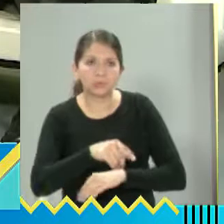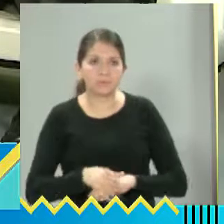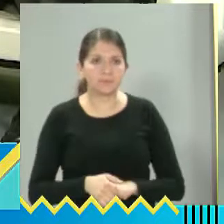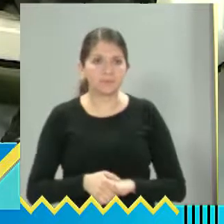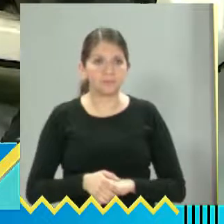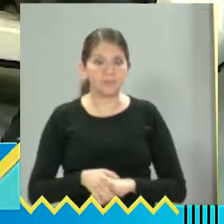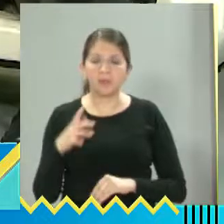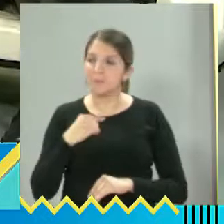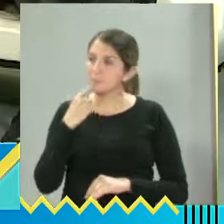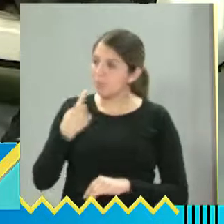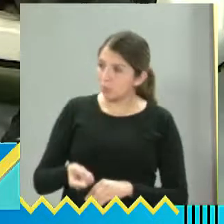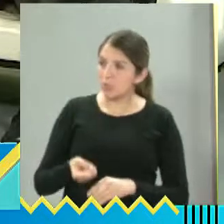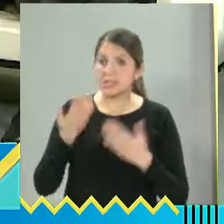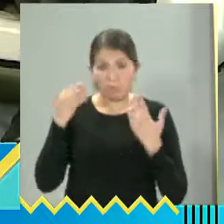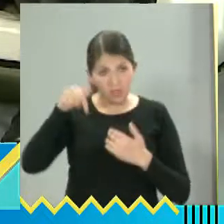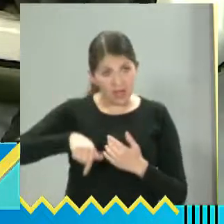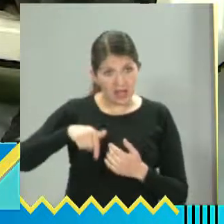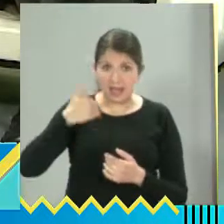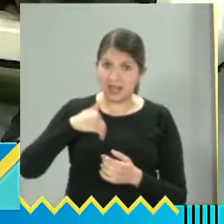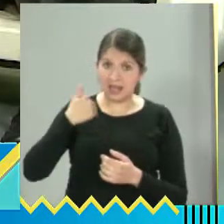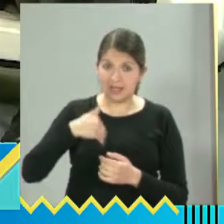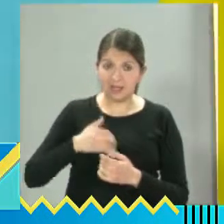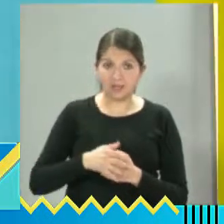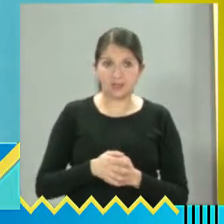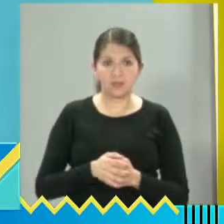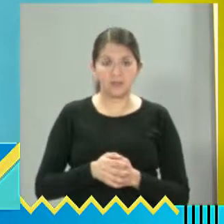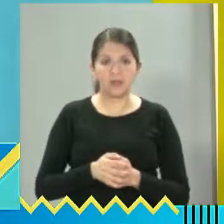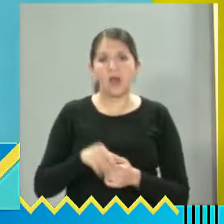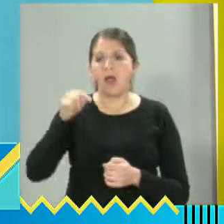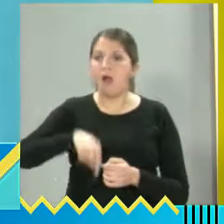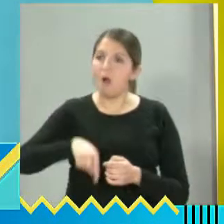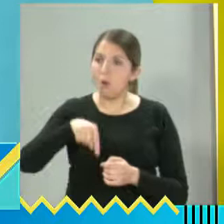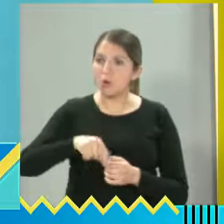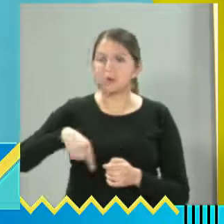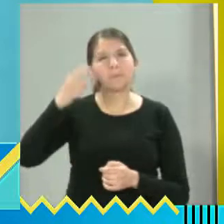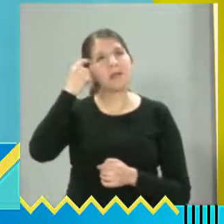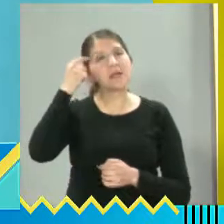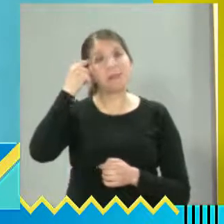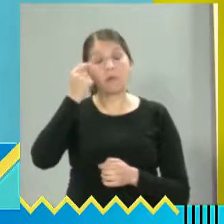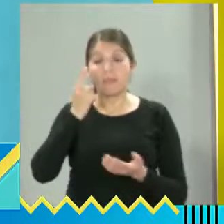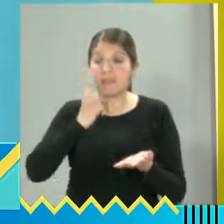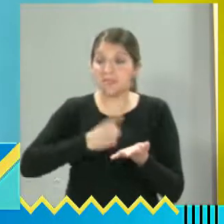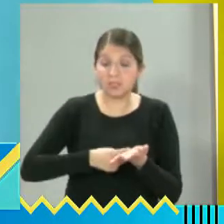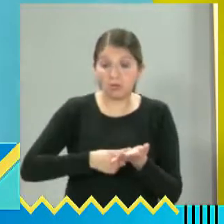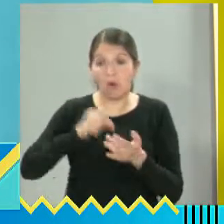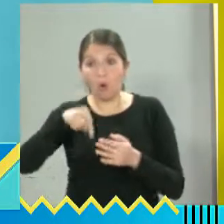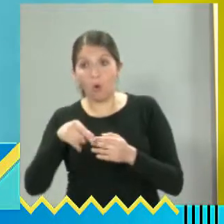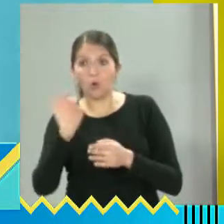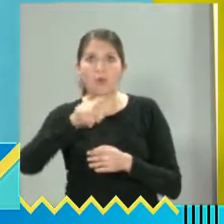posible hoy generar alguna política así? ¿Se está pensando en eso? Digo, en un momento en el que estamos pensando qué decisión se va a tomar de un día para el